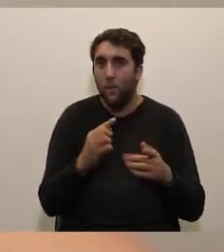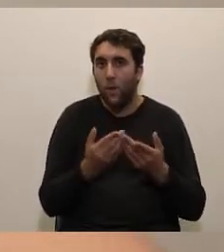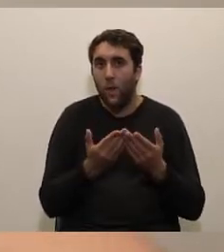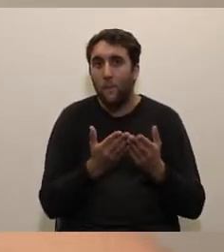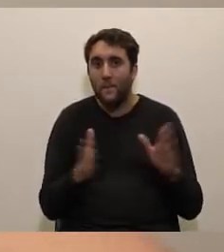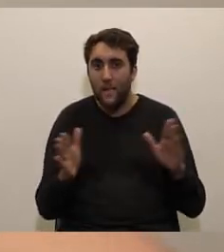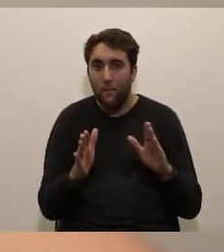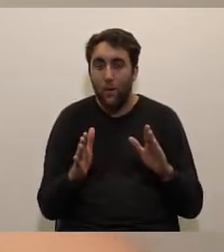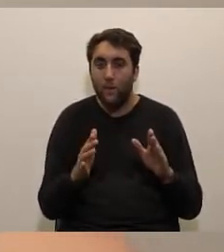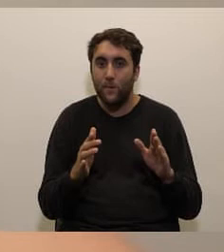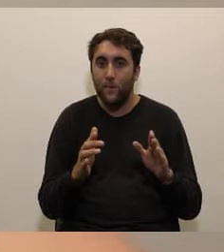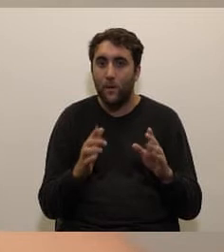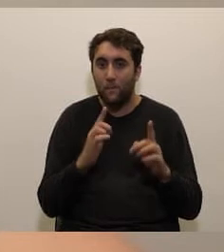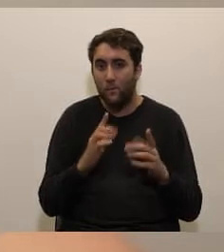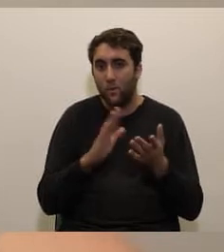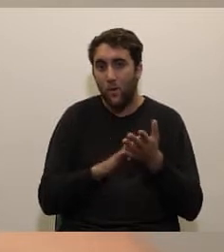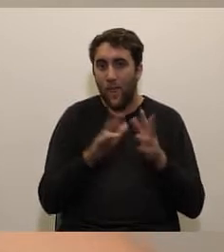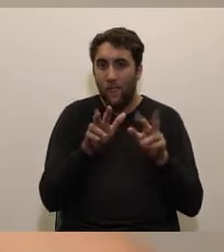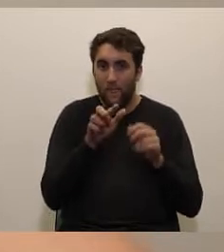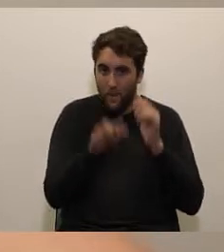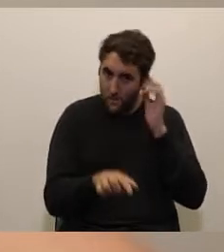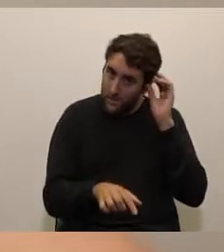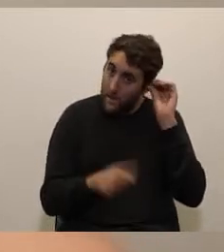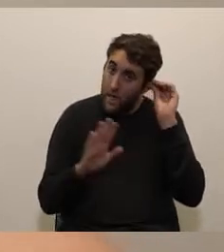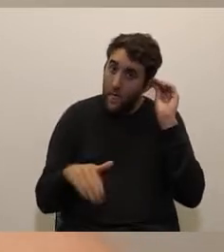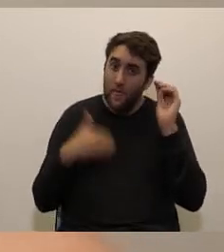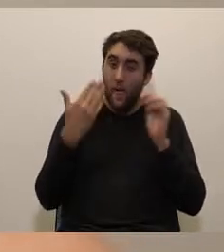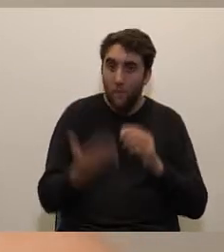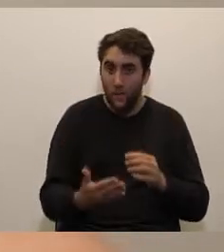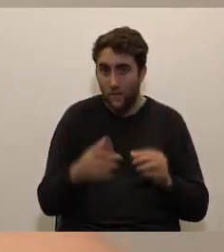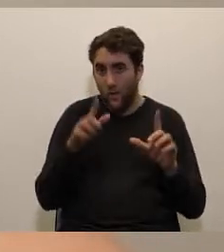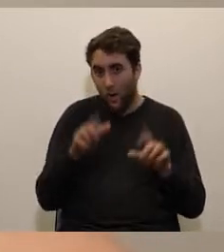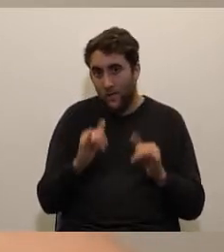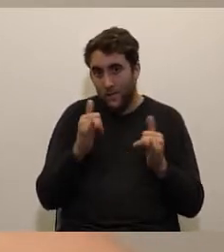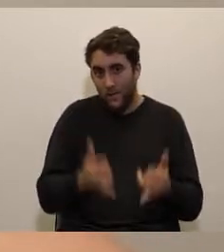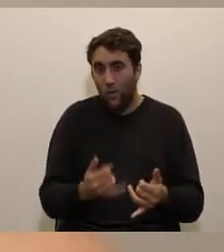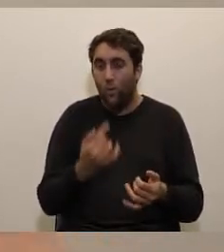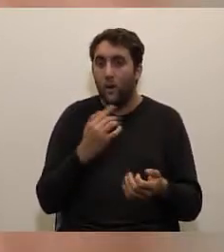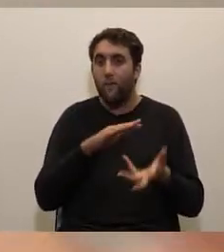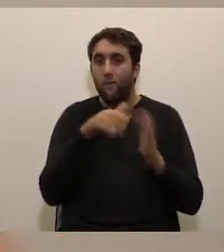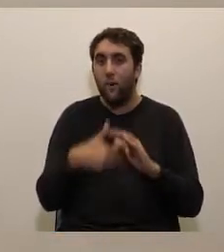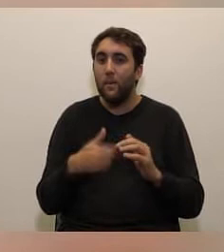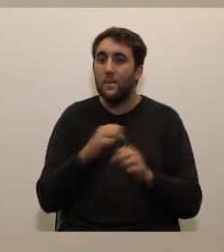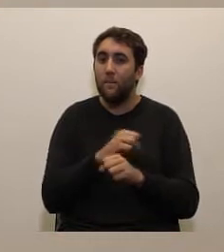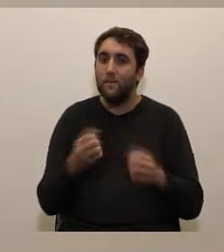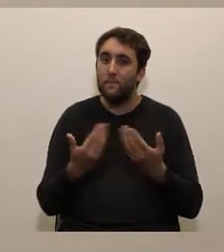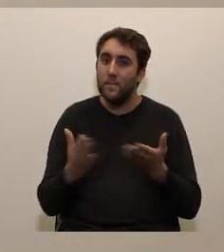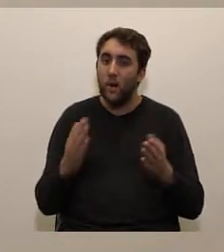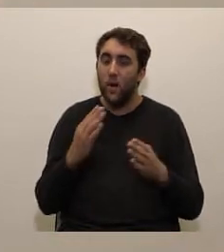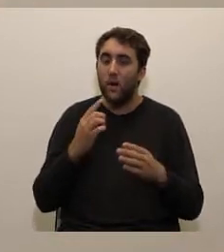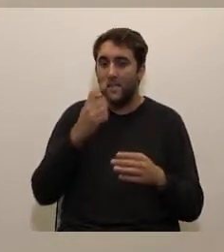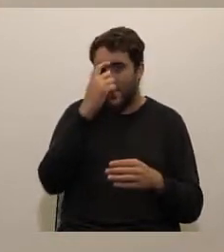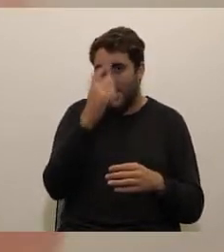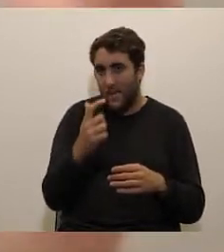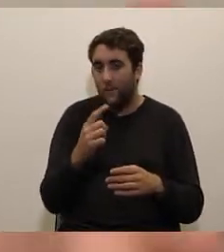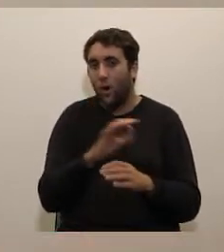comienzo, sobre esos sectores. Y después, una vez que pudimos integrar a científicos y